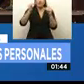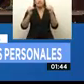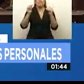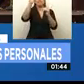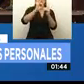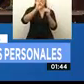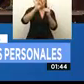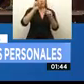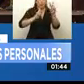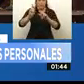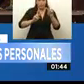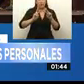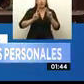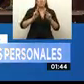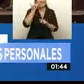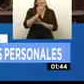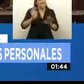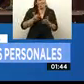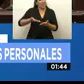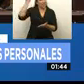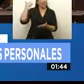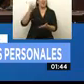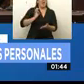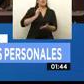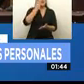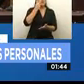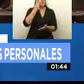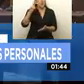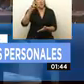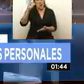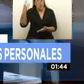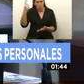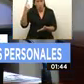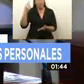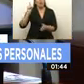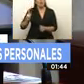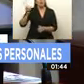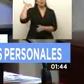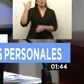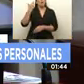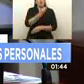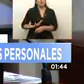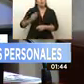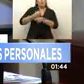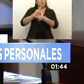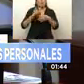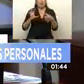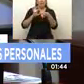cero que ya lo tratamos una vez en el 2001 inclusive como ley durante el gobierno de la primera Alianza